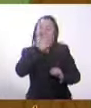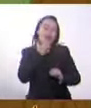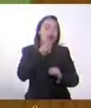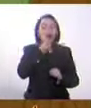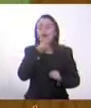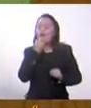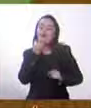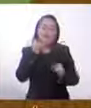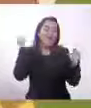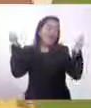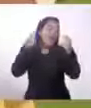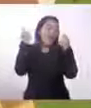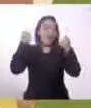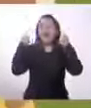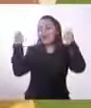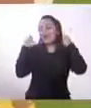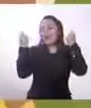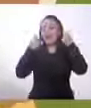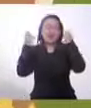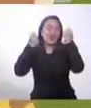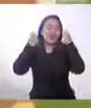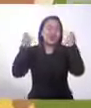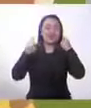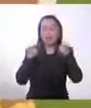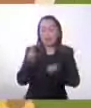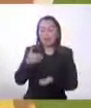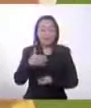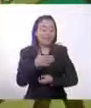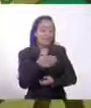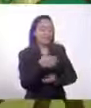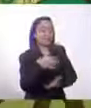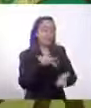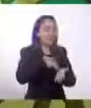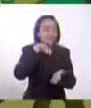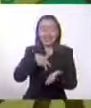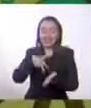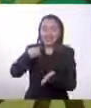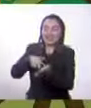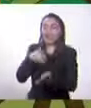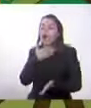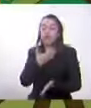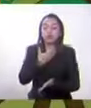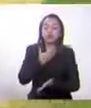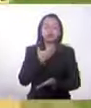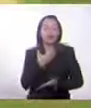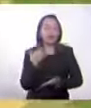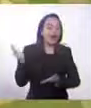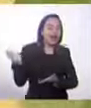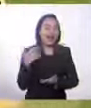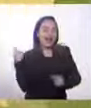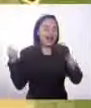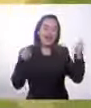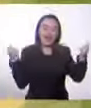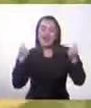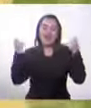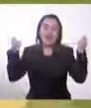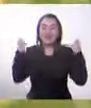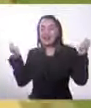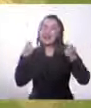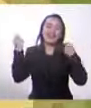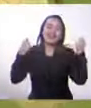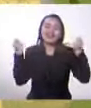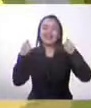a celebrar. Con los peces y las ranitas yo me voy a celebrar. Dibujando